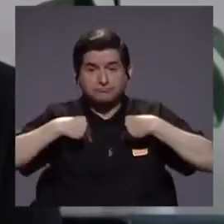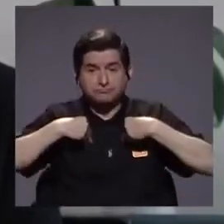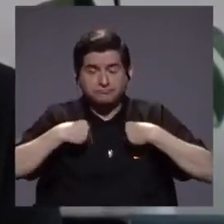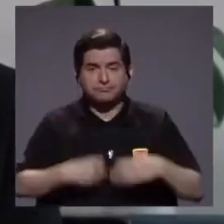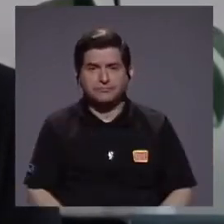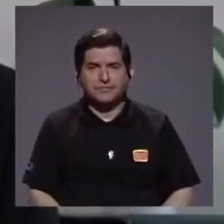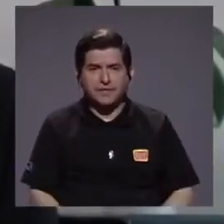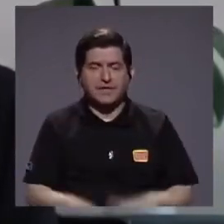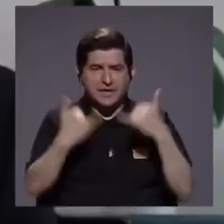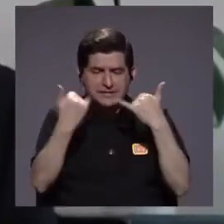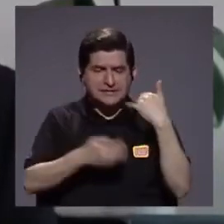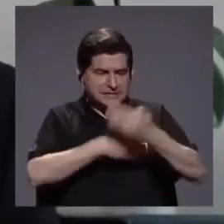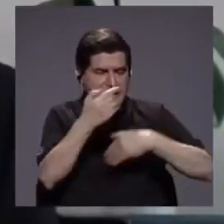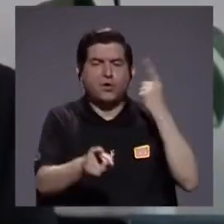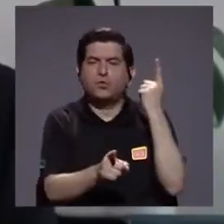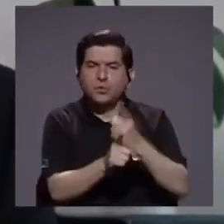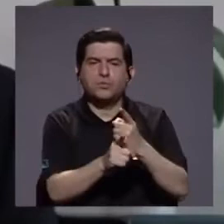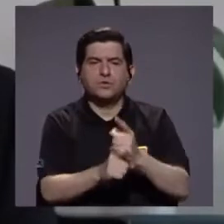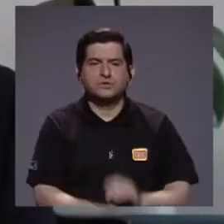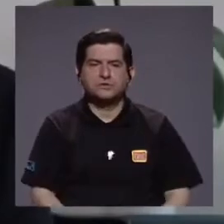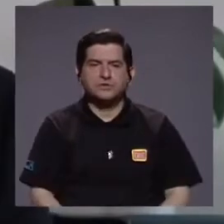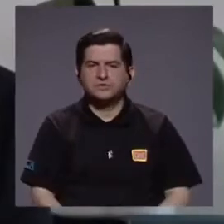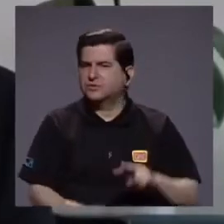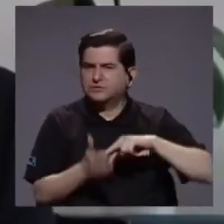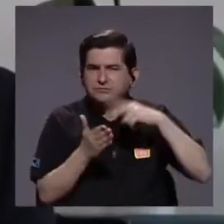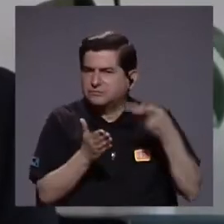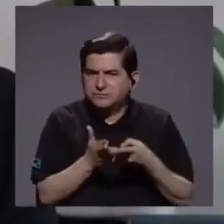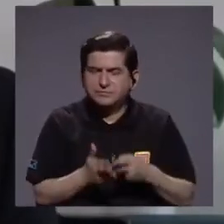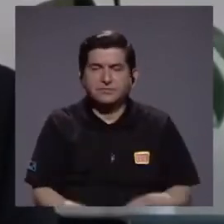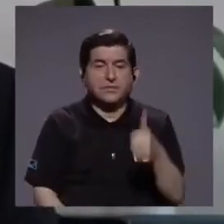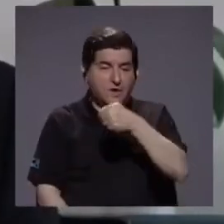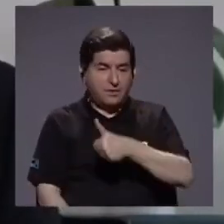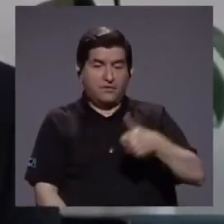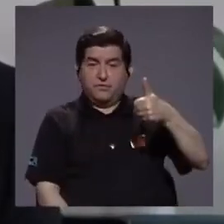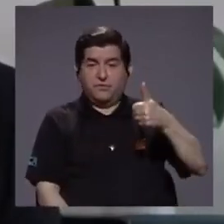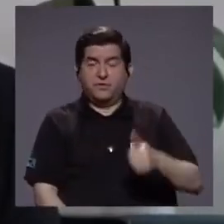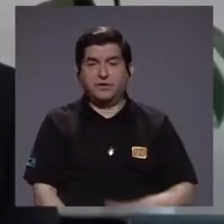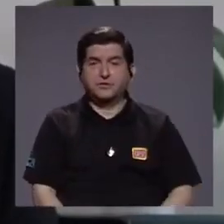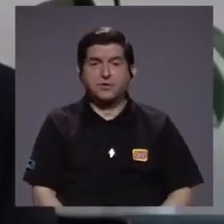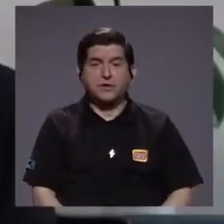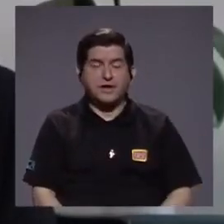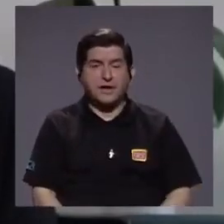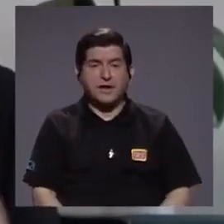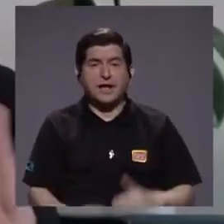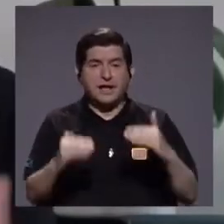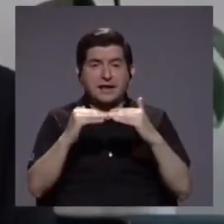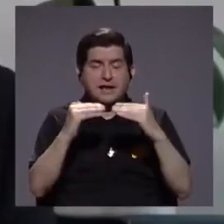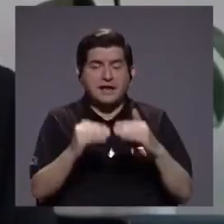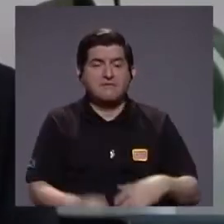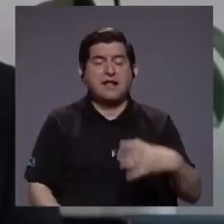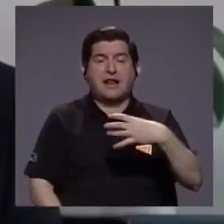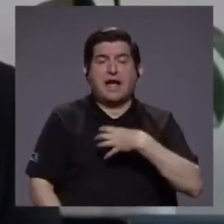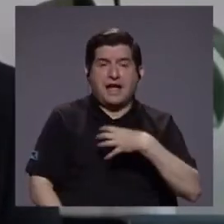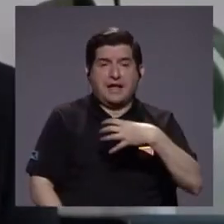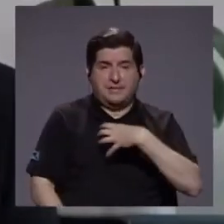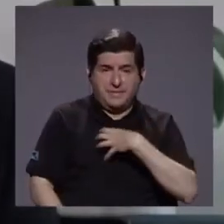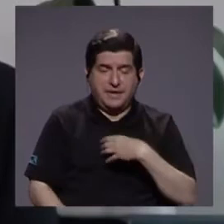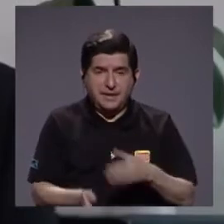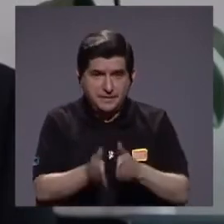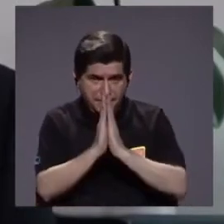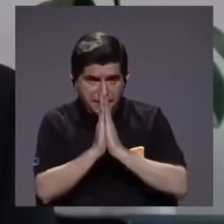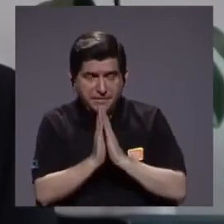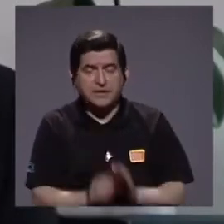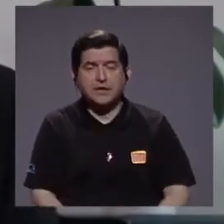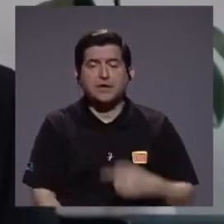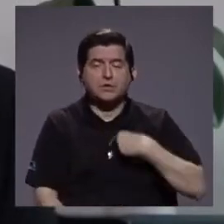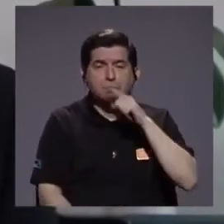habiendo seguido un debido proceso. Y en ese sentido, siendo la rectoría la instancia de apelación, yo